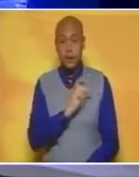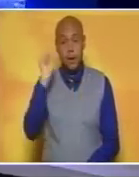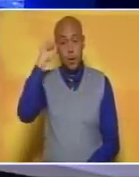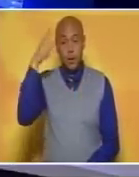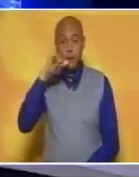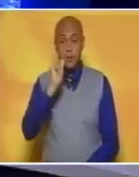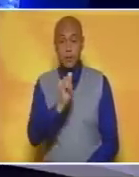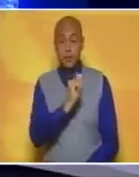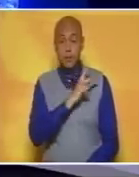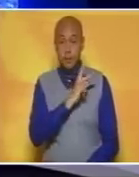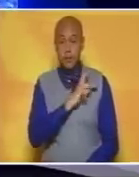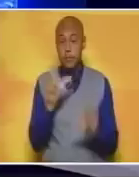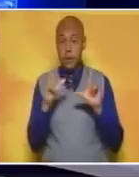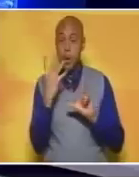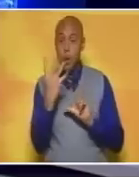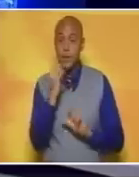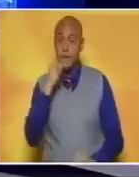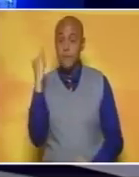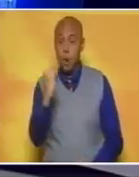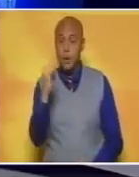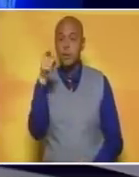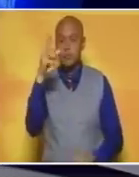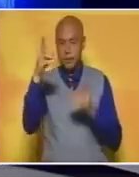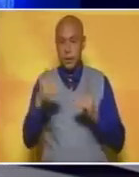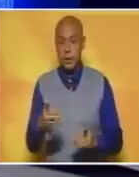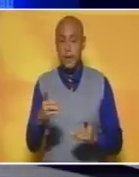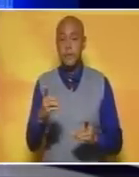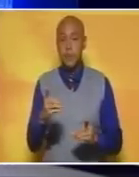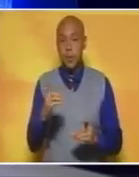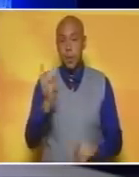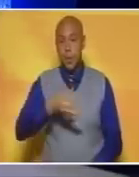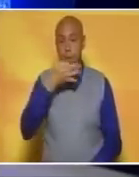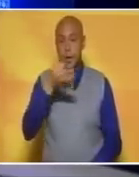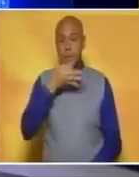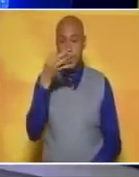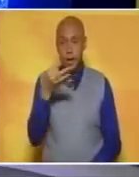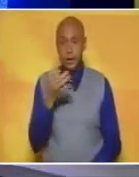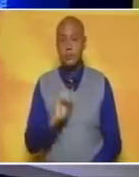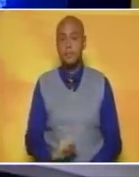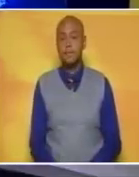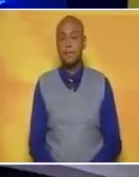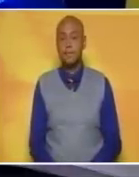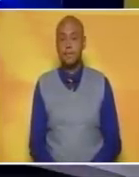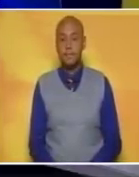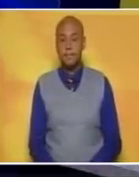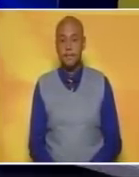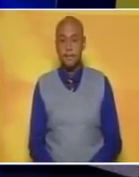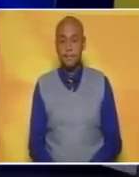Recuerden, Noticiero Venevisión, Canal 4 reporta. Ustedes deciden. Que tengan todos muy buenas tardes.